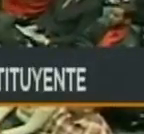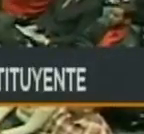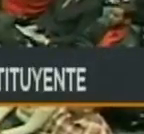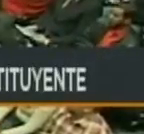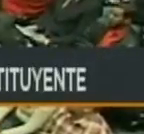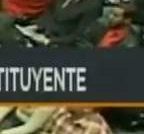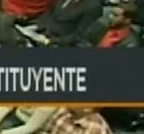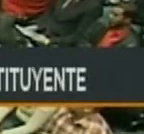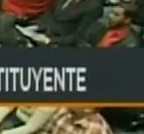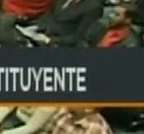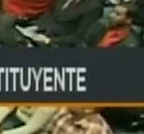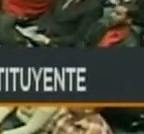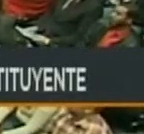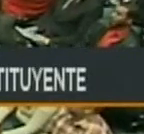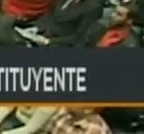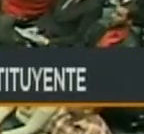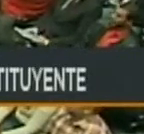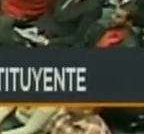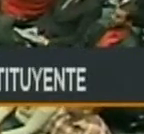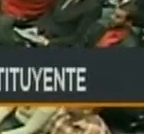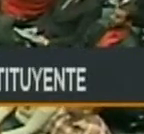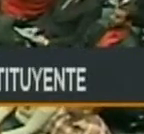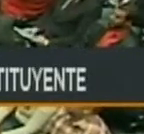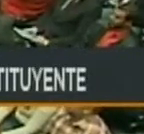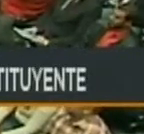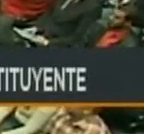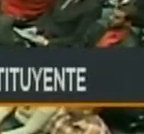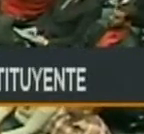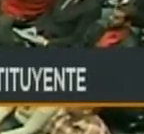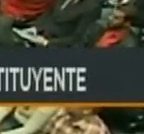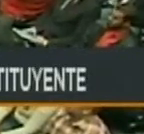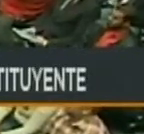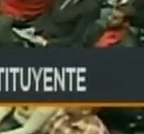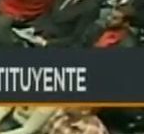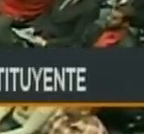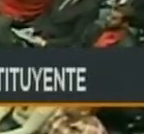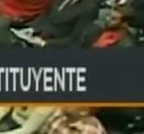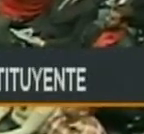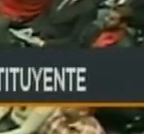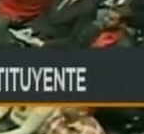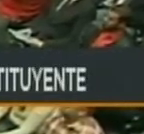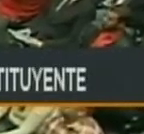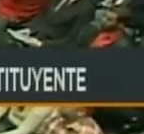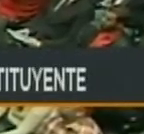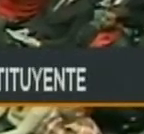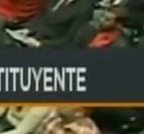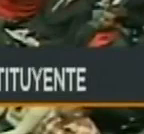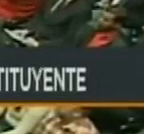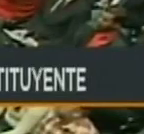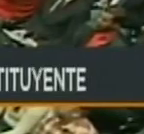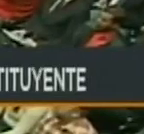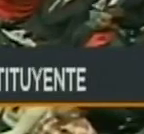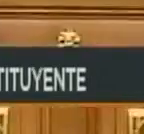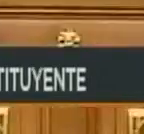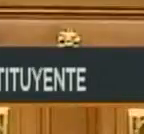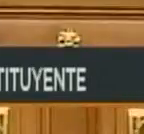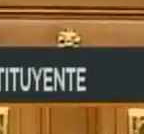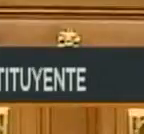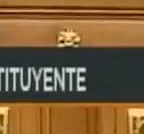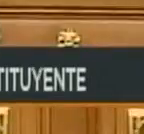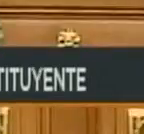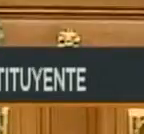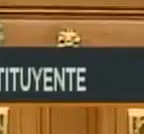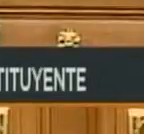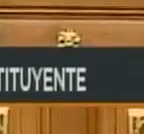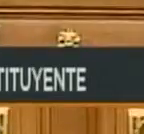presidente de la Asamblea Nacional Constituyente, Diosdado Cabello Rondón, quien pues participa en esta sesión solemne.